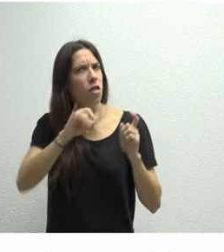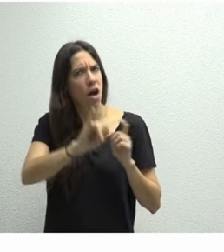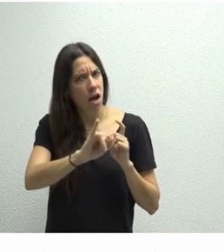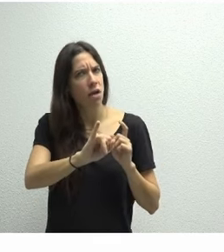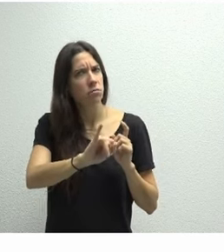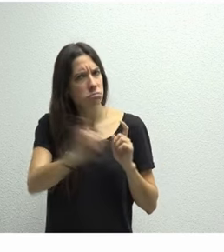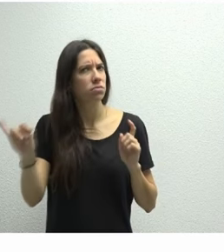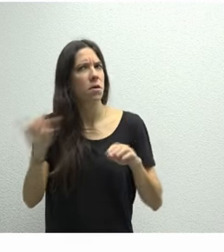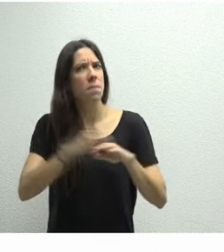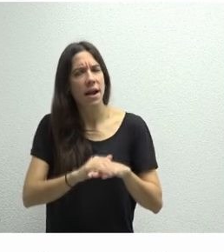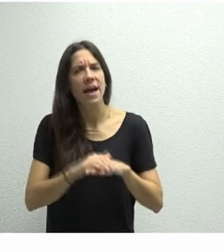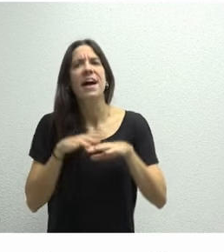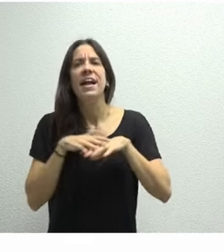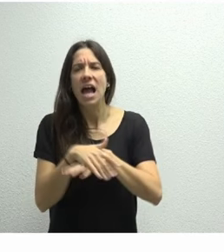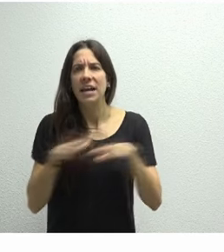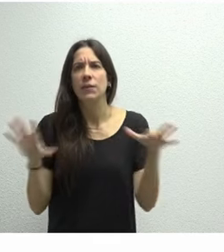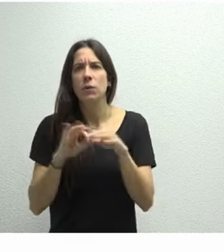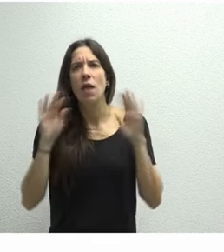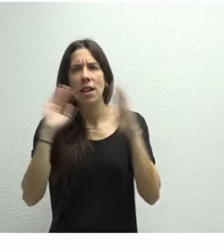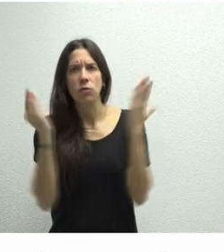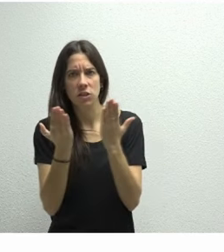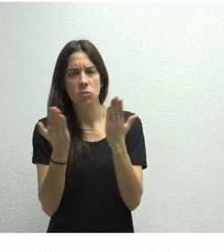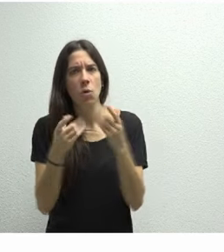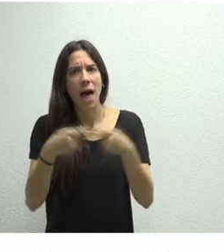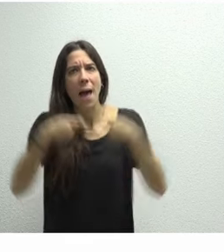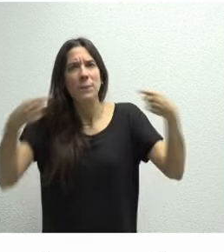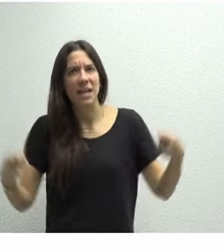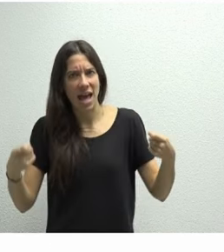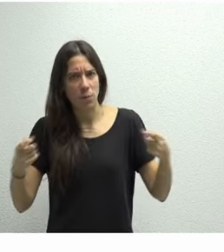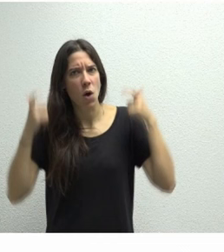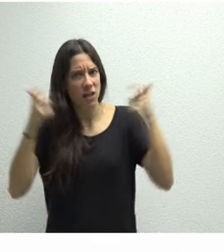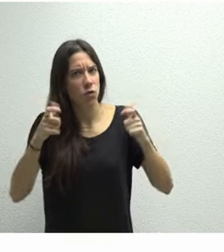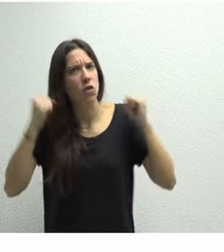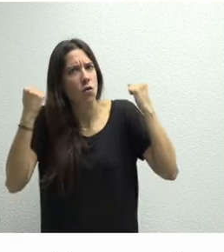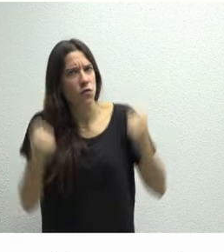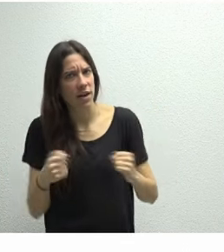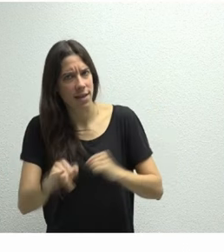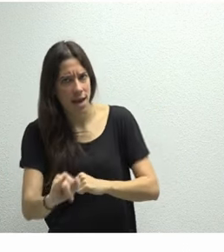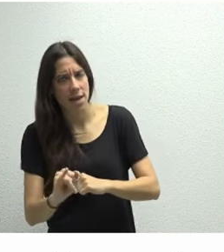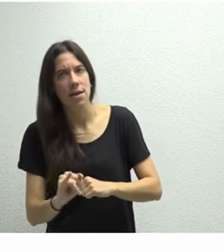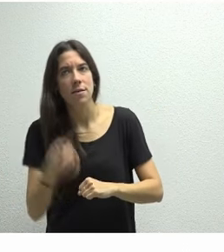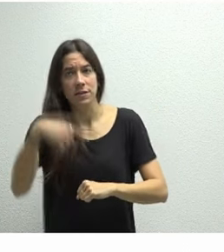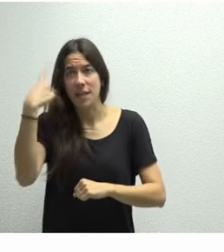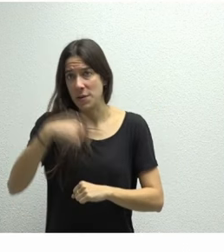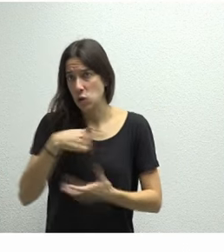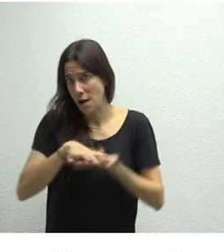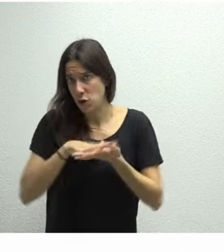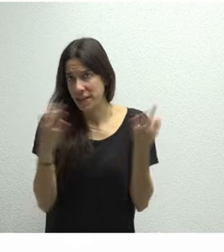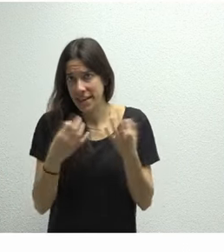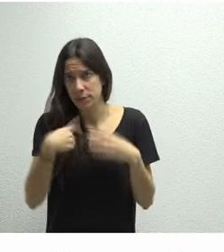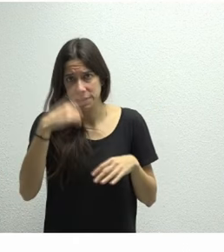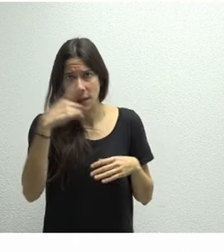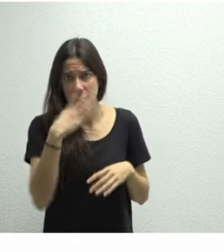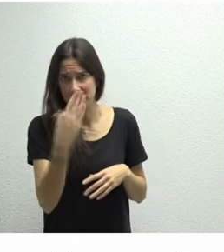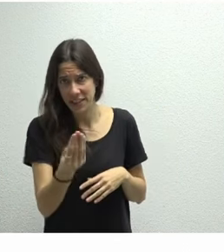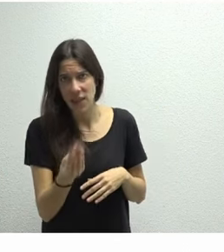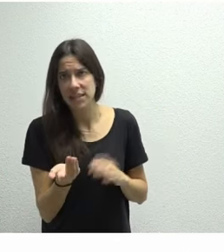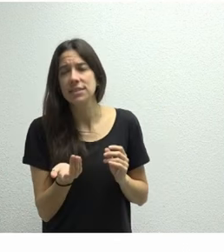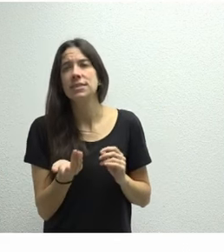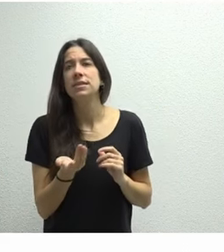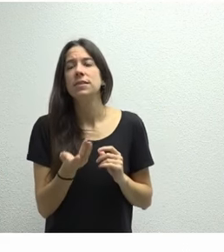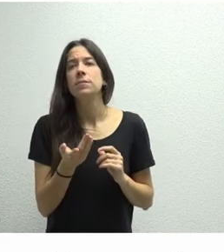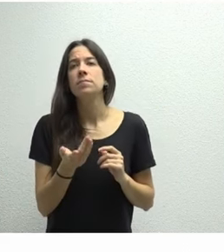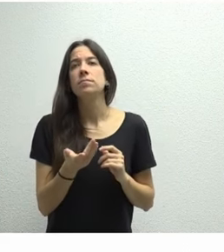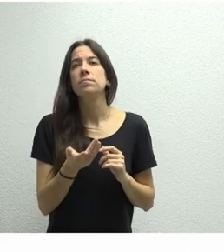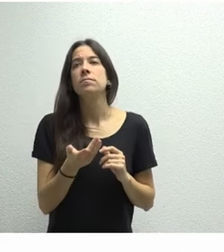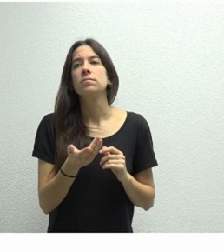ampliación de la red vinculada al autismo Sí ya sabéis quién está de lo que hablo eh Y y se relega